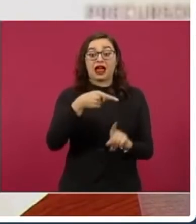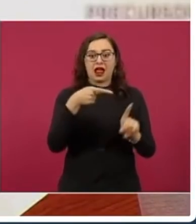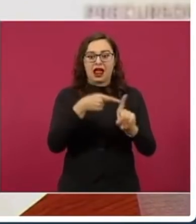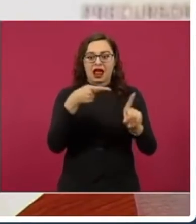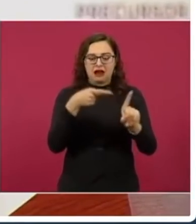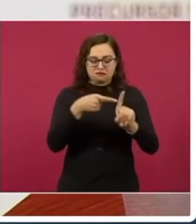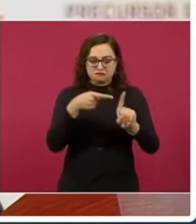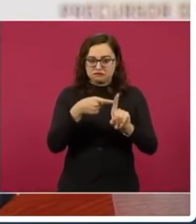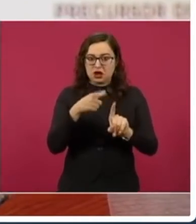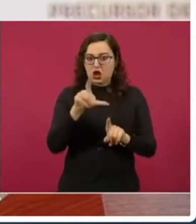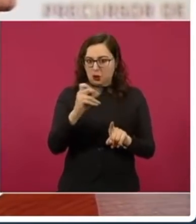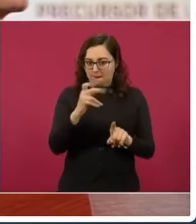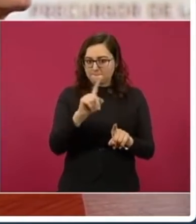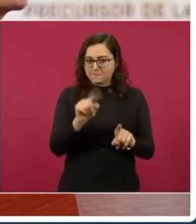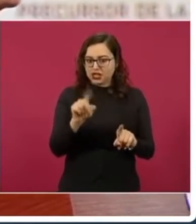muerto